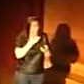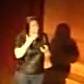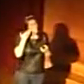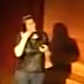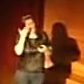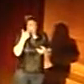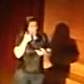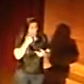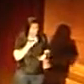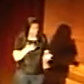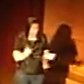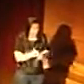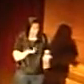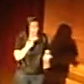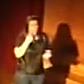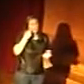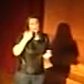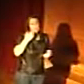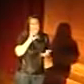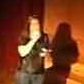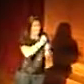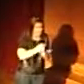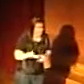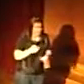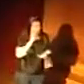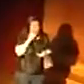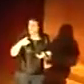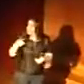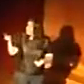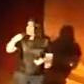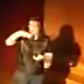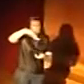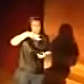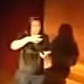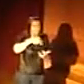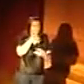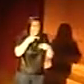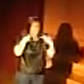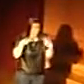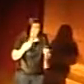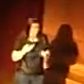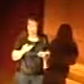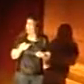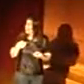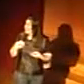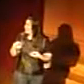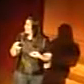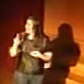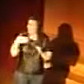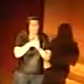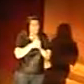de caballos no sé cuánto o sea son arquitecturas eh imaginadas arquitecturas fantásticas arquitecturas